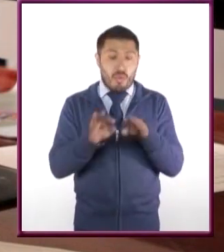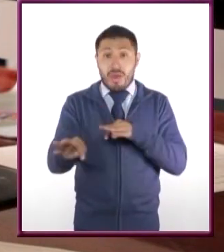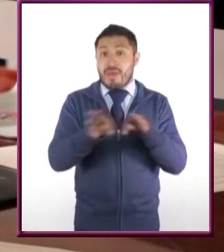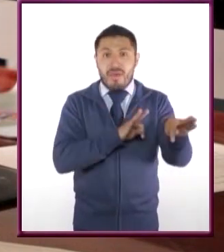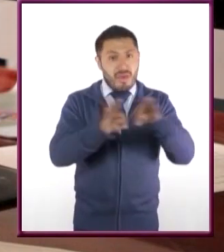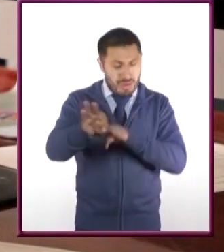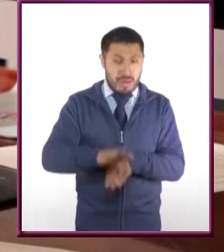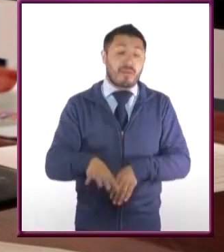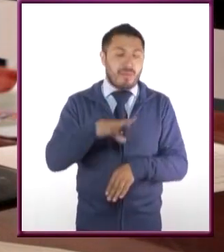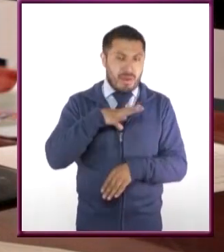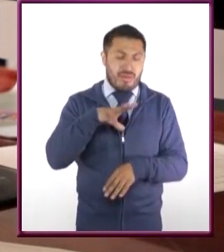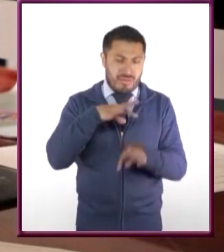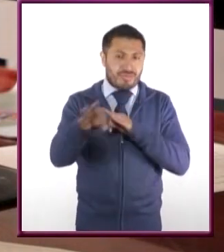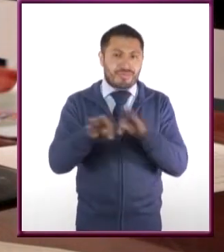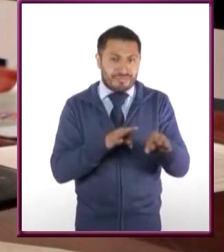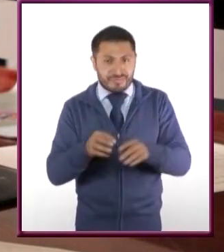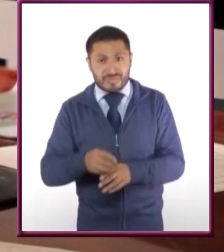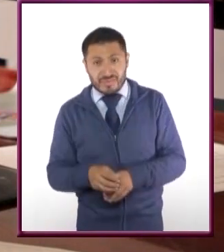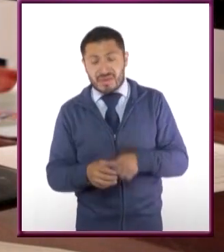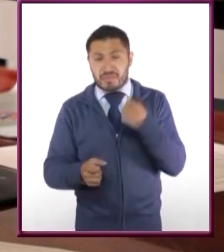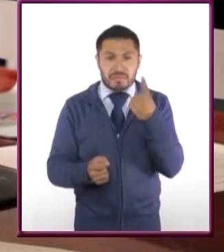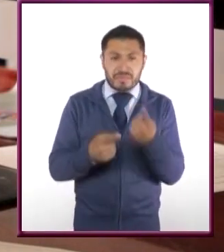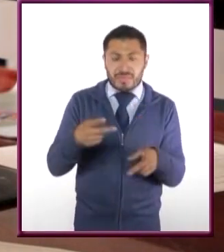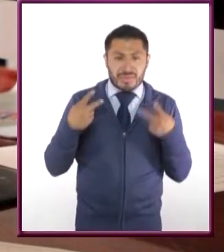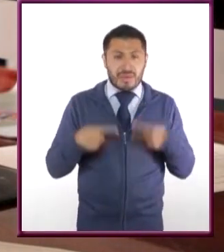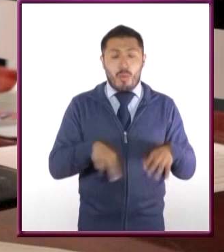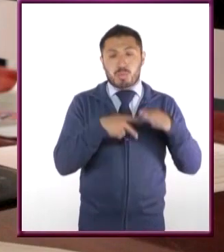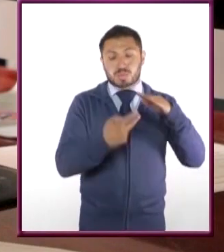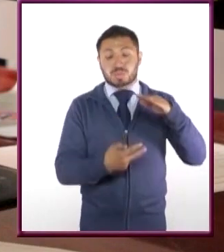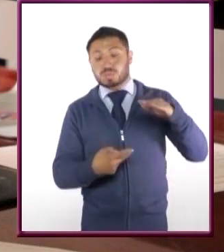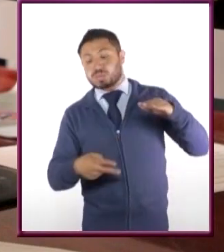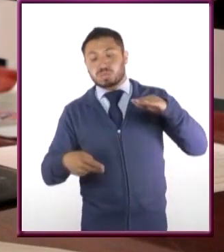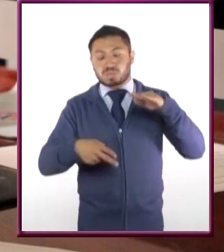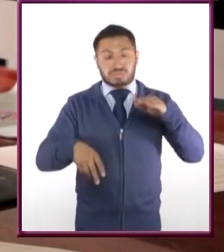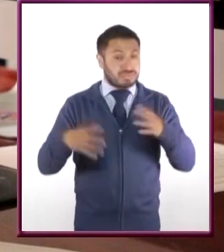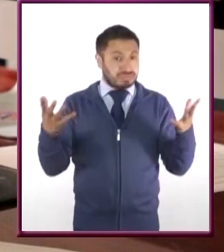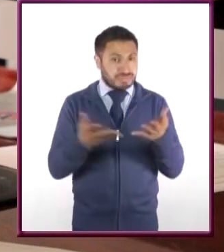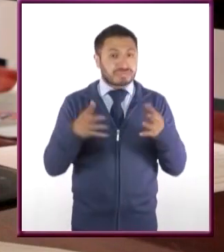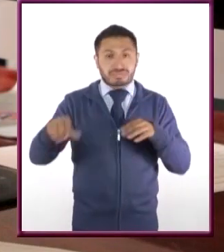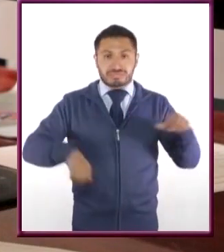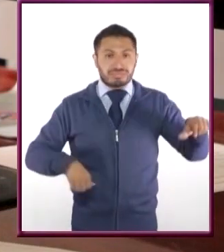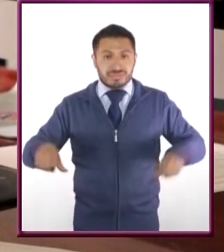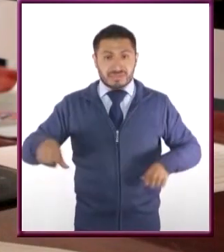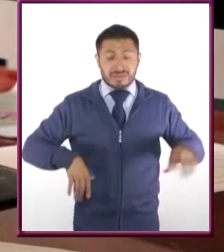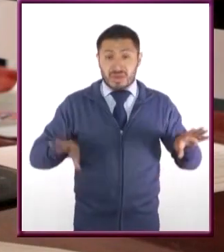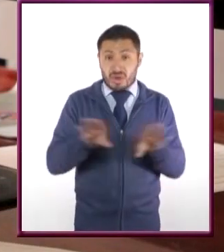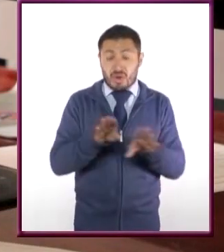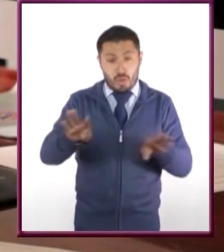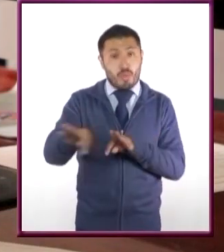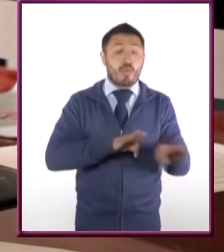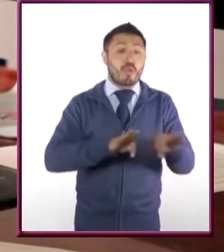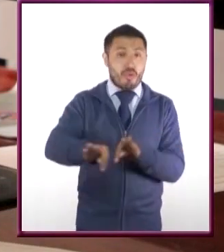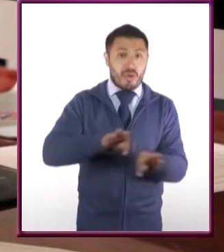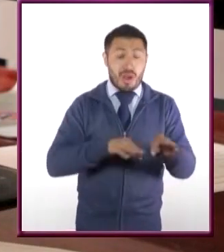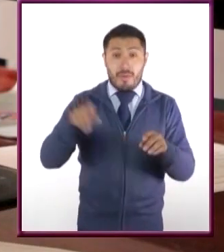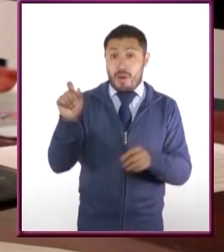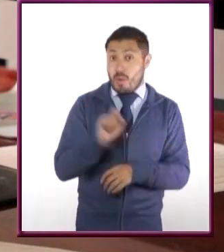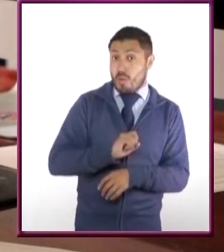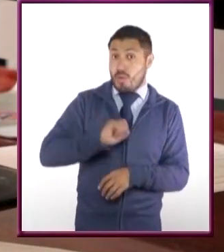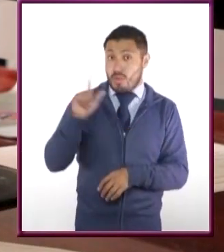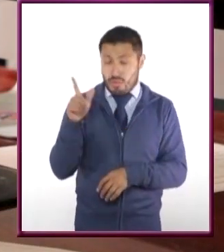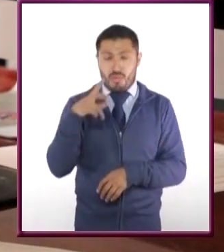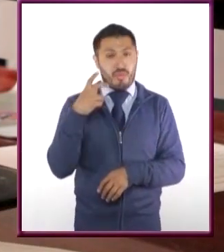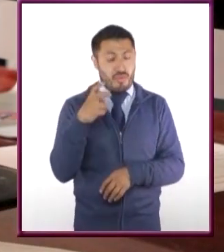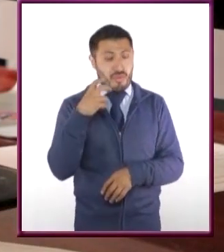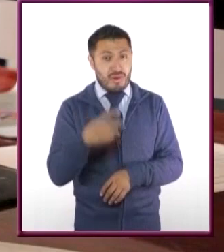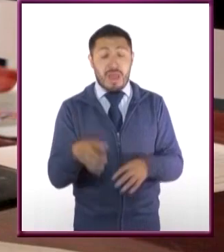trabajo. Existen buzos que realizan la actividad pues como una actividad profesional